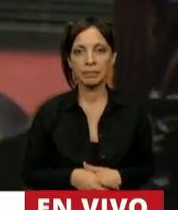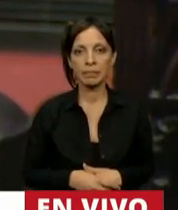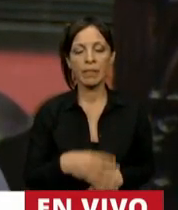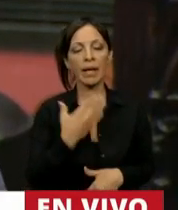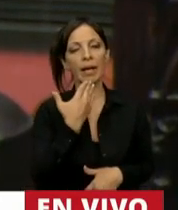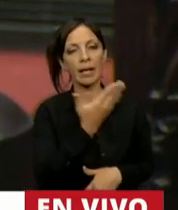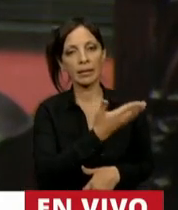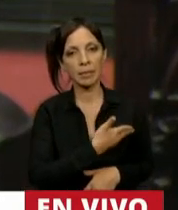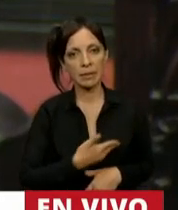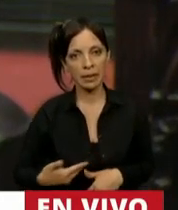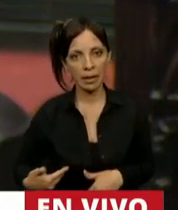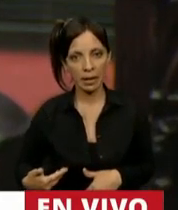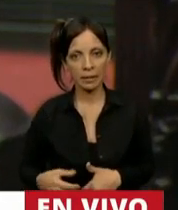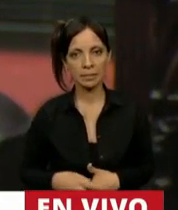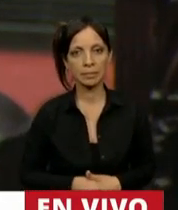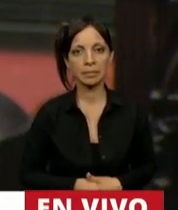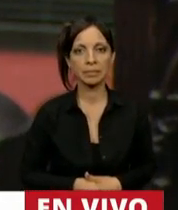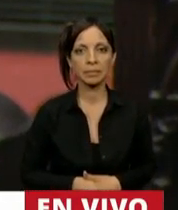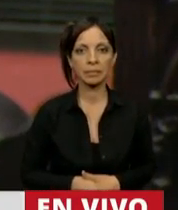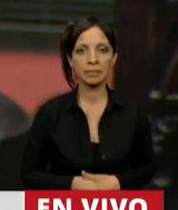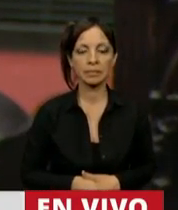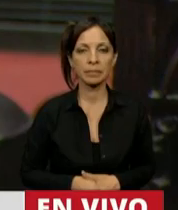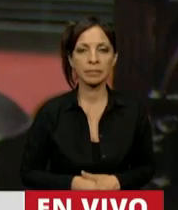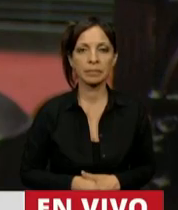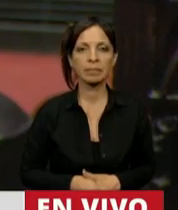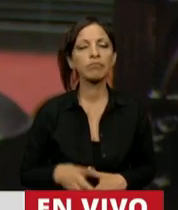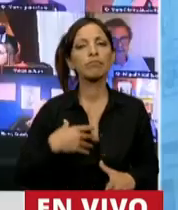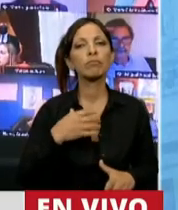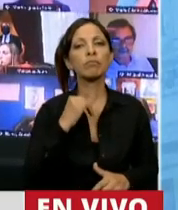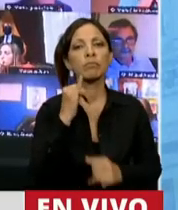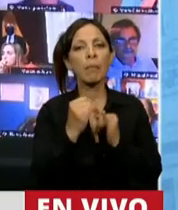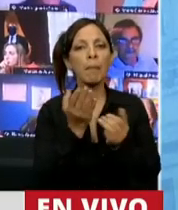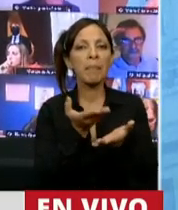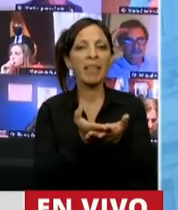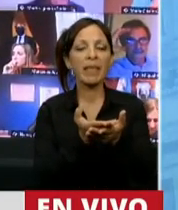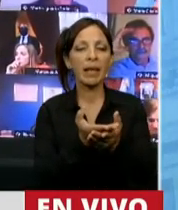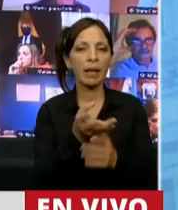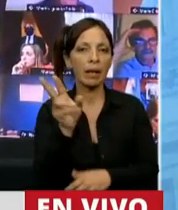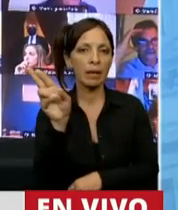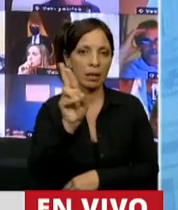Gracias, presidente. Era para plantear una moción de orden,